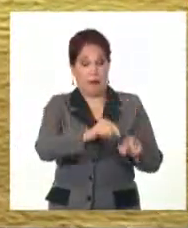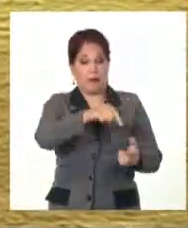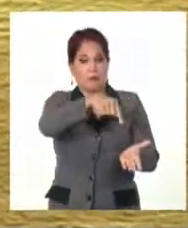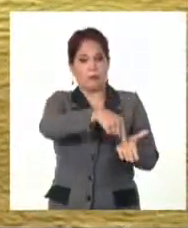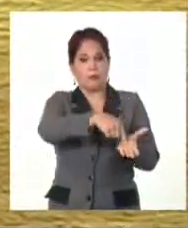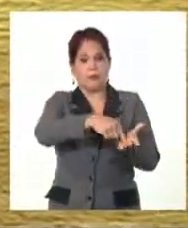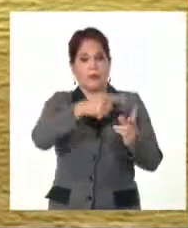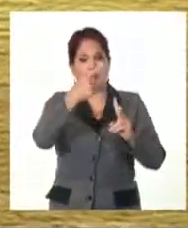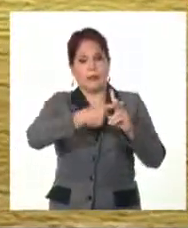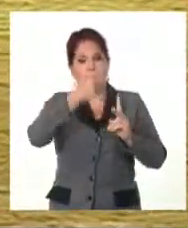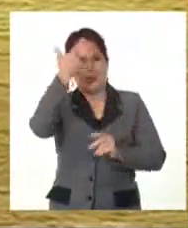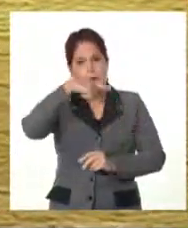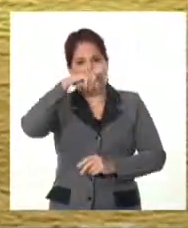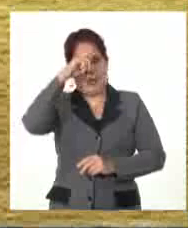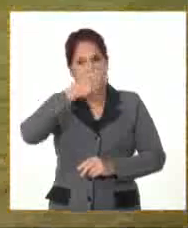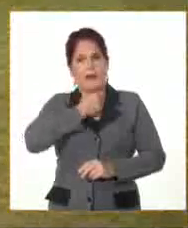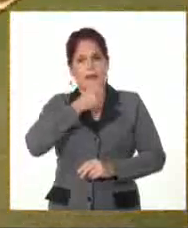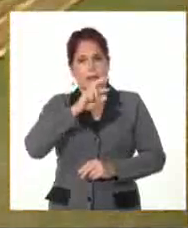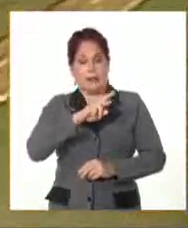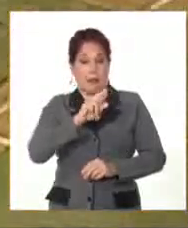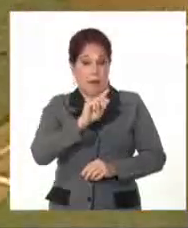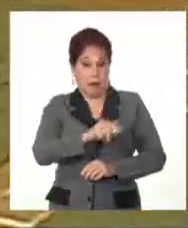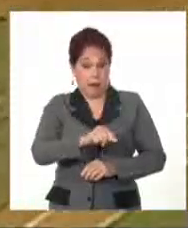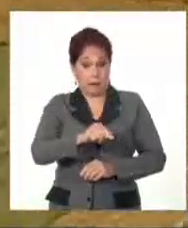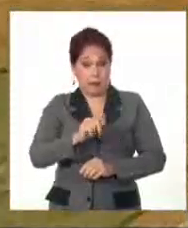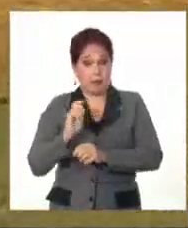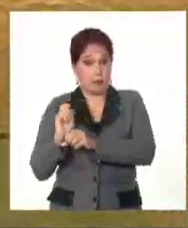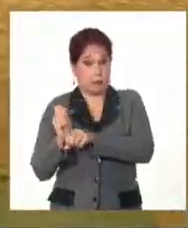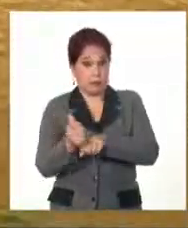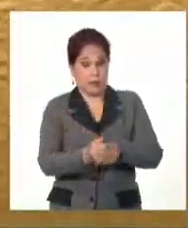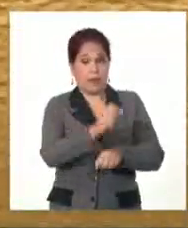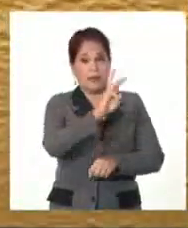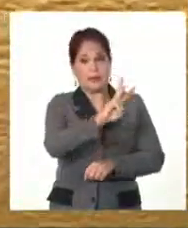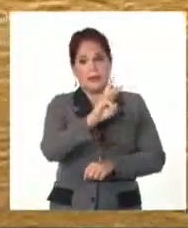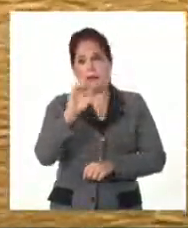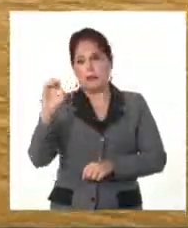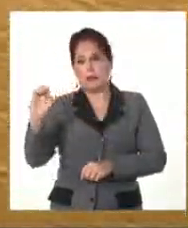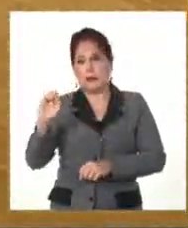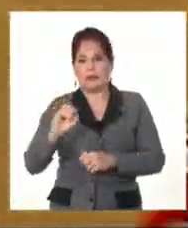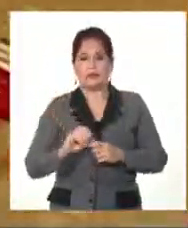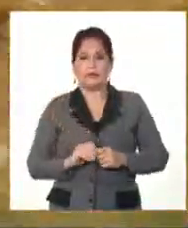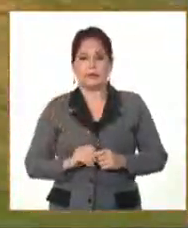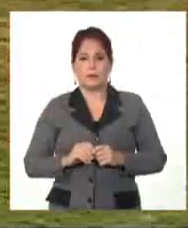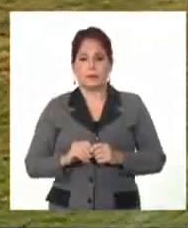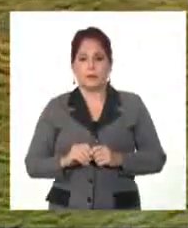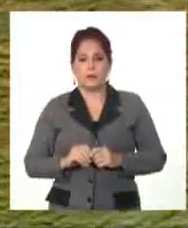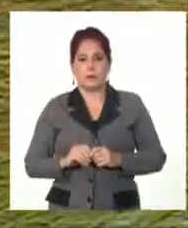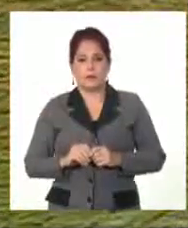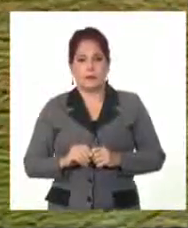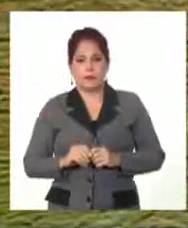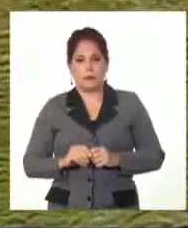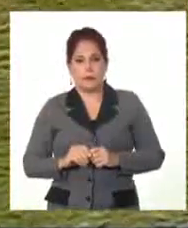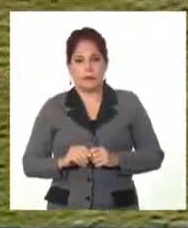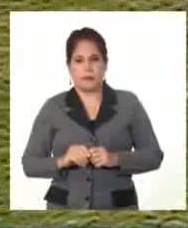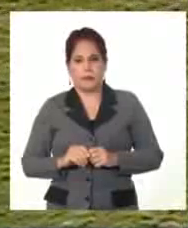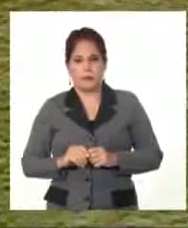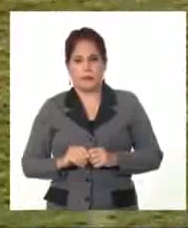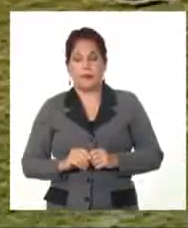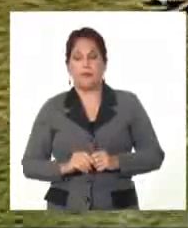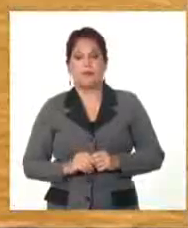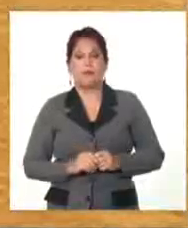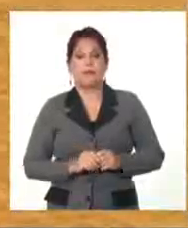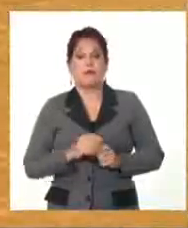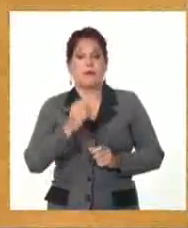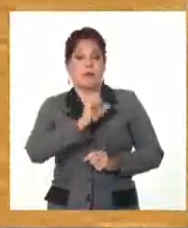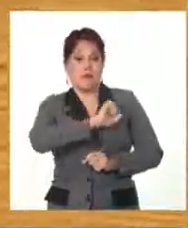Labrada. Como pueden apreciar, este partido marcha 3-0, como les comentaba al inicio de nuestro segmento, favorable al equipo de Las